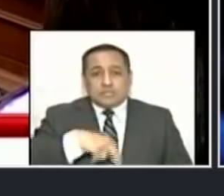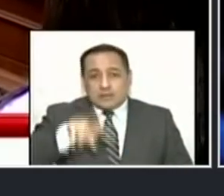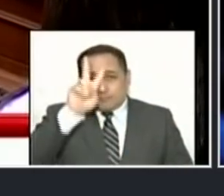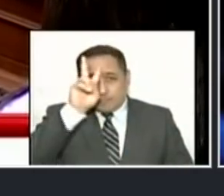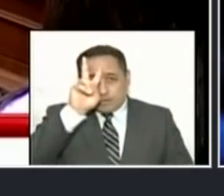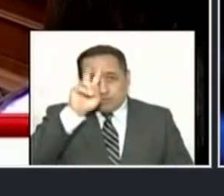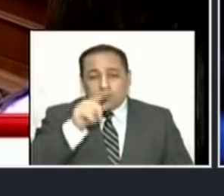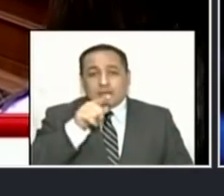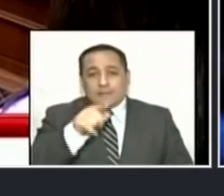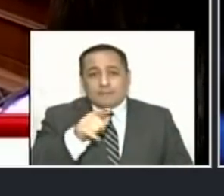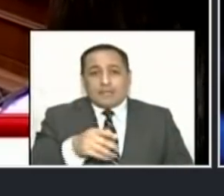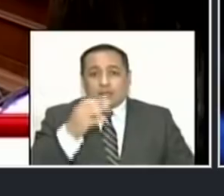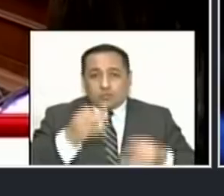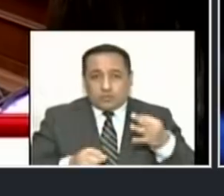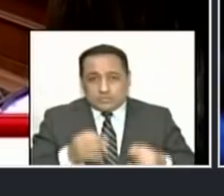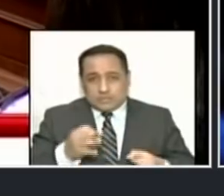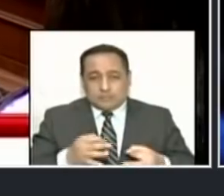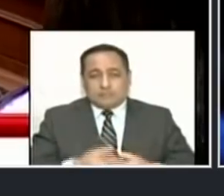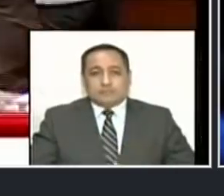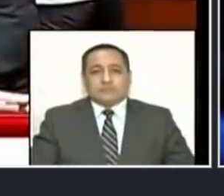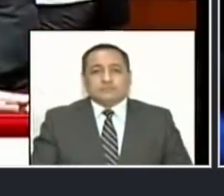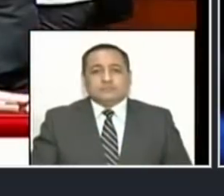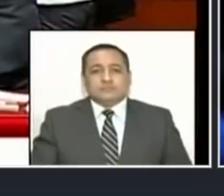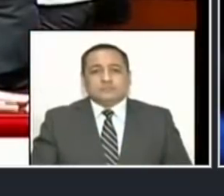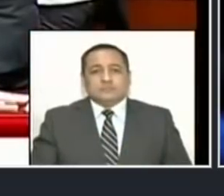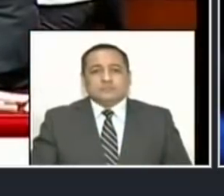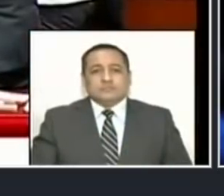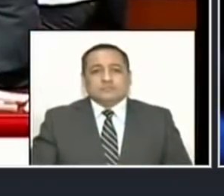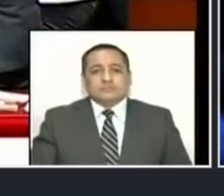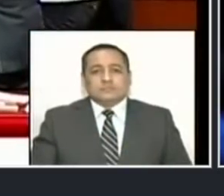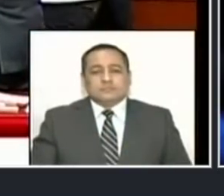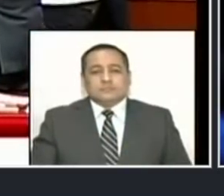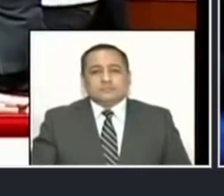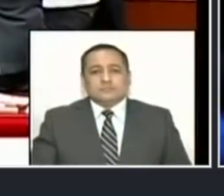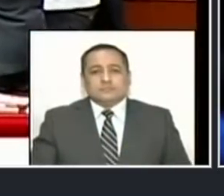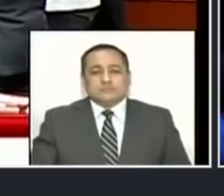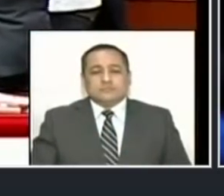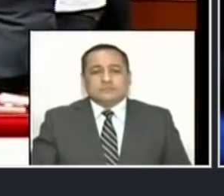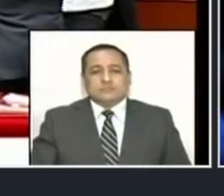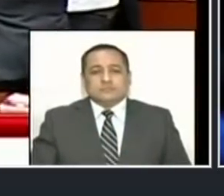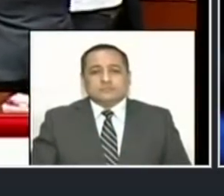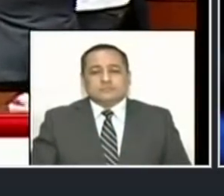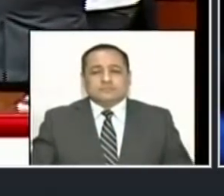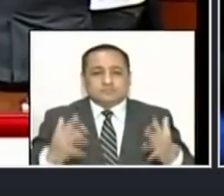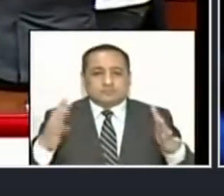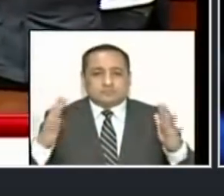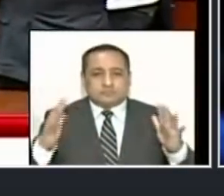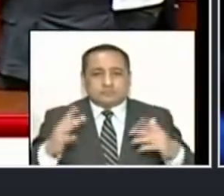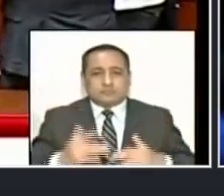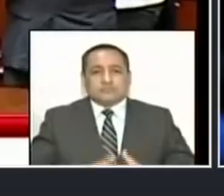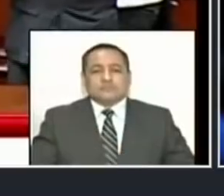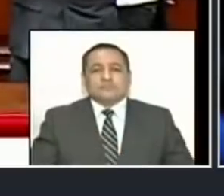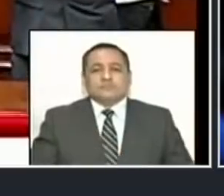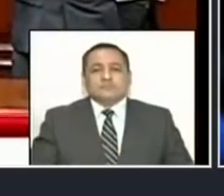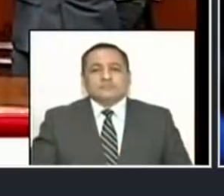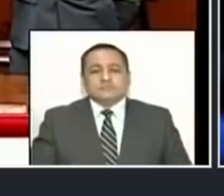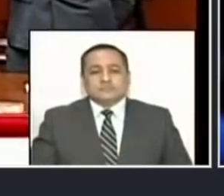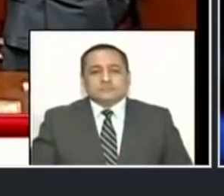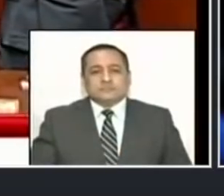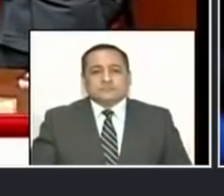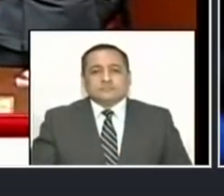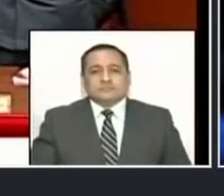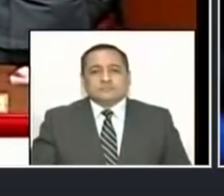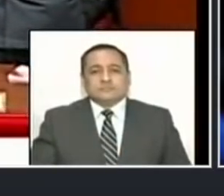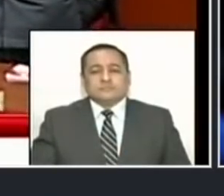parlamentaria. Costó mucho hacer la reforma para impedir que las personas con sentencia en primera instancia fueran